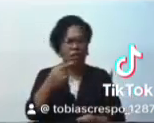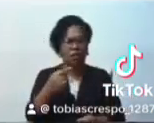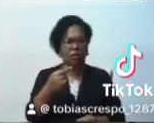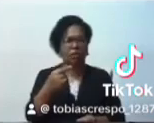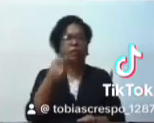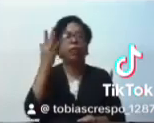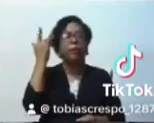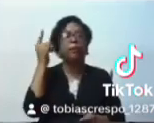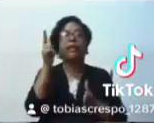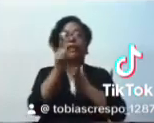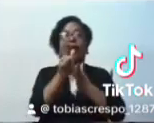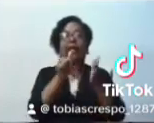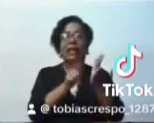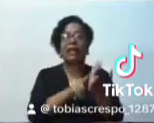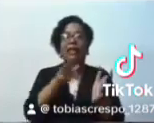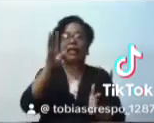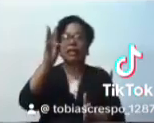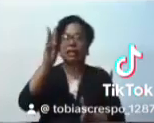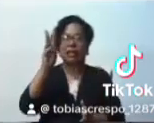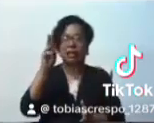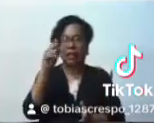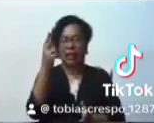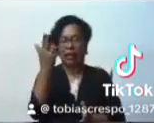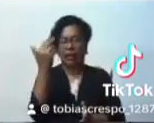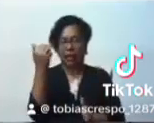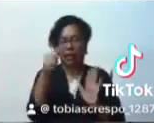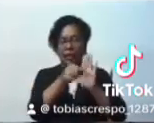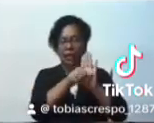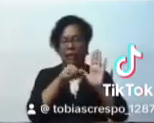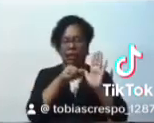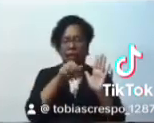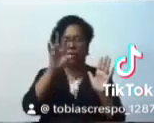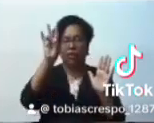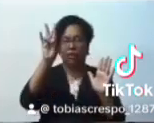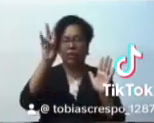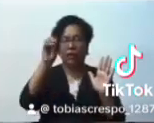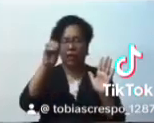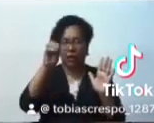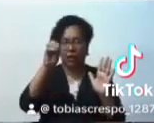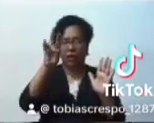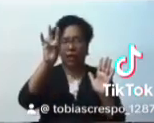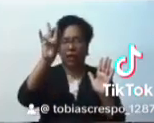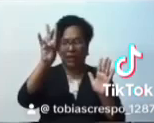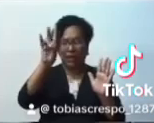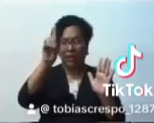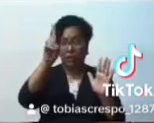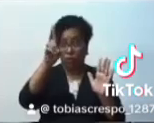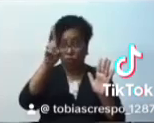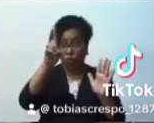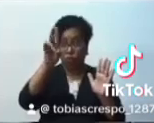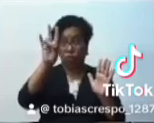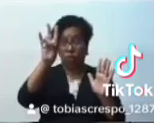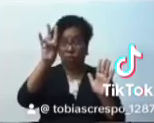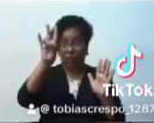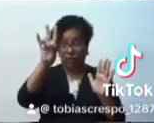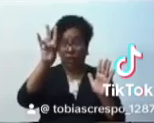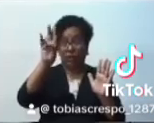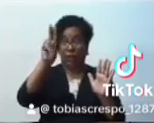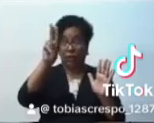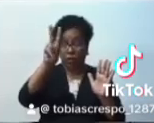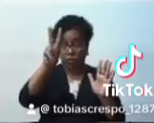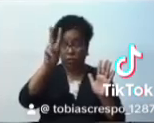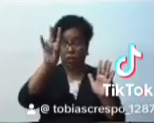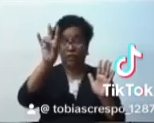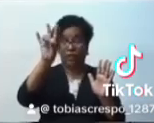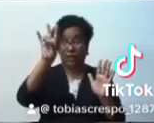Intran en los artículos 70, 71, 72 y 73 la